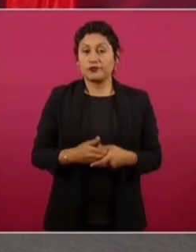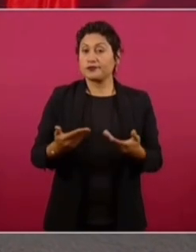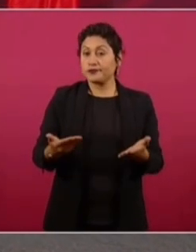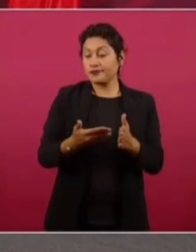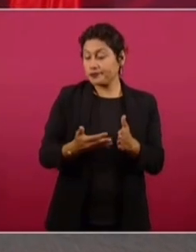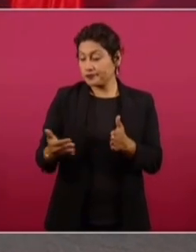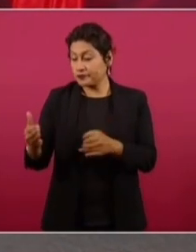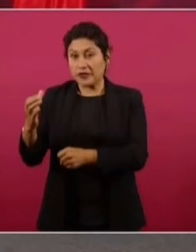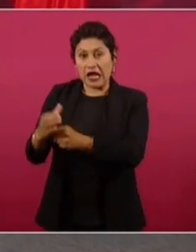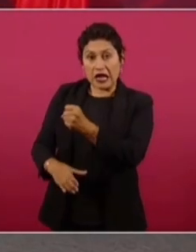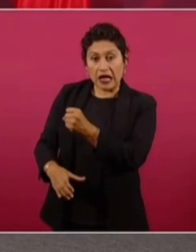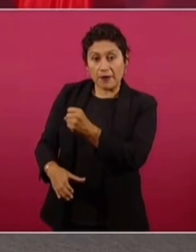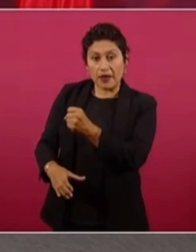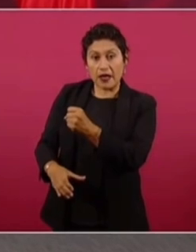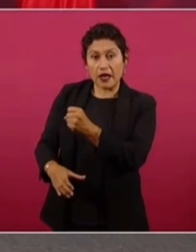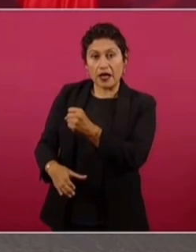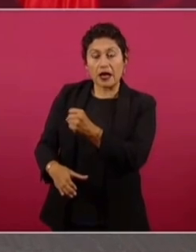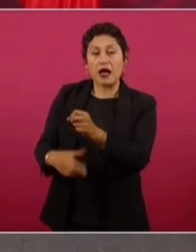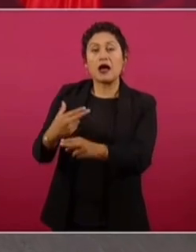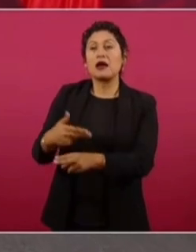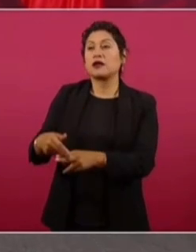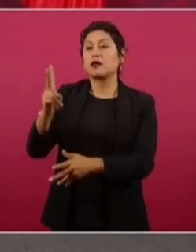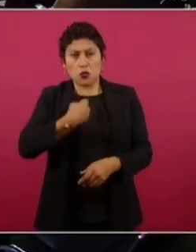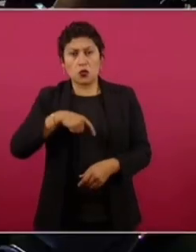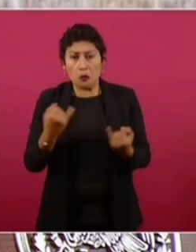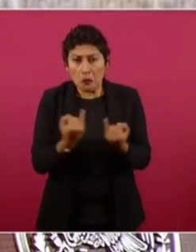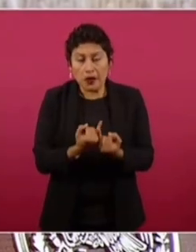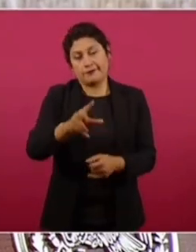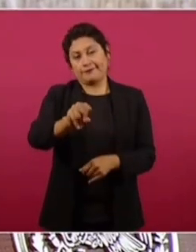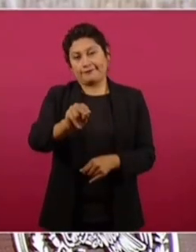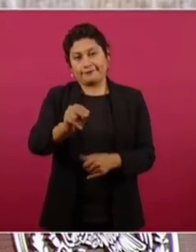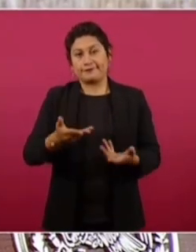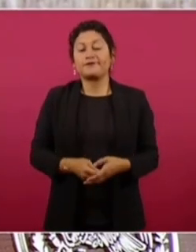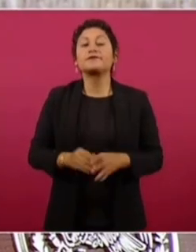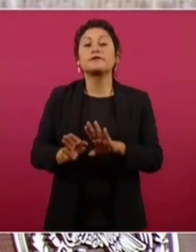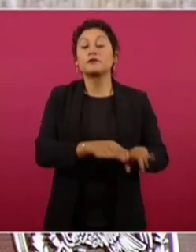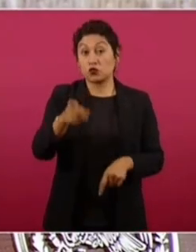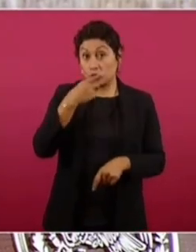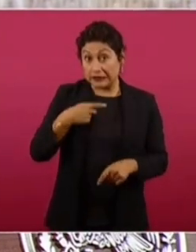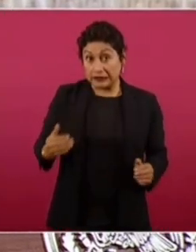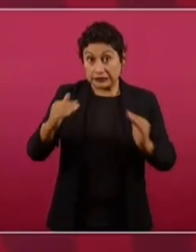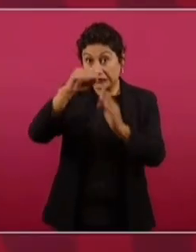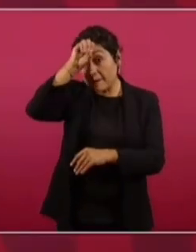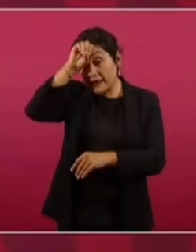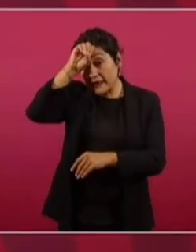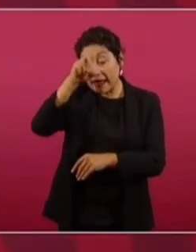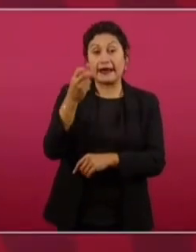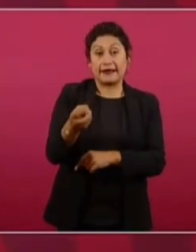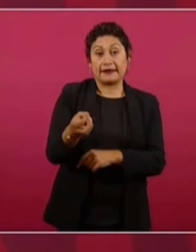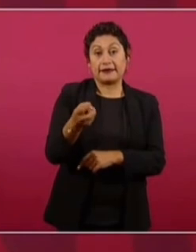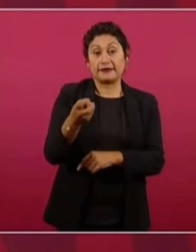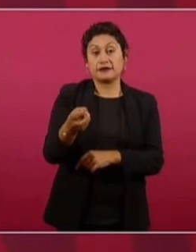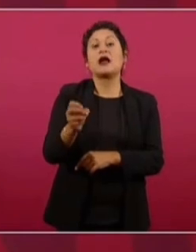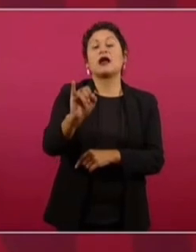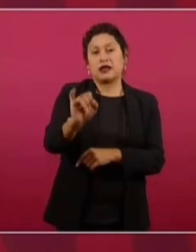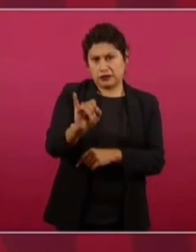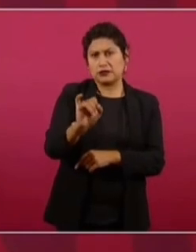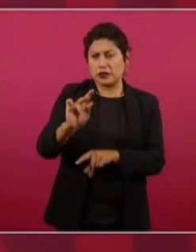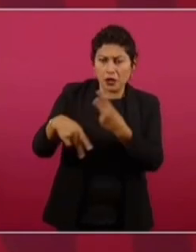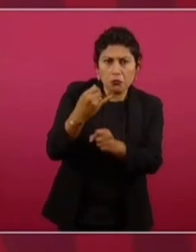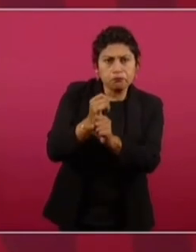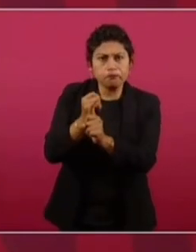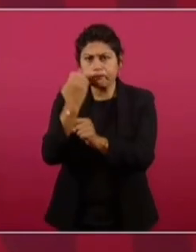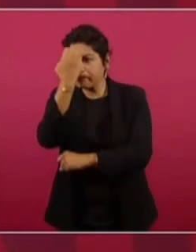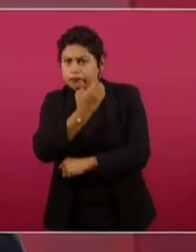Es decir, que vence la concesión hasta 2053. En el caso de esta mina en particular, sí se hacen inspecciones,